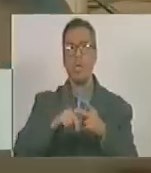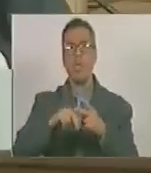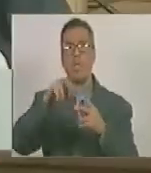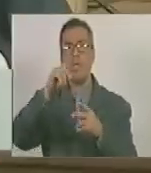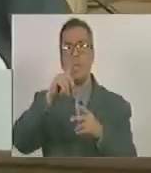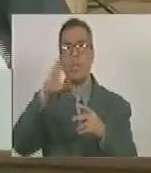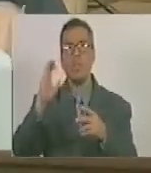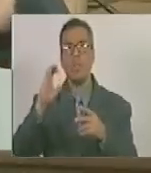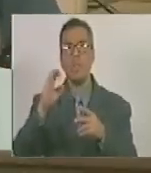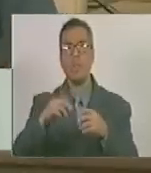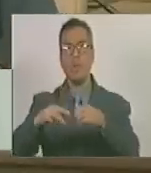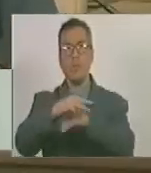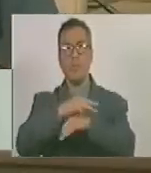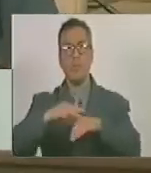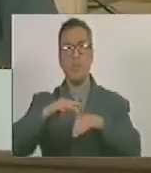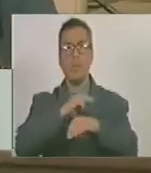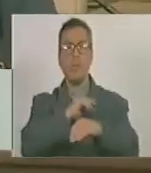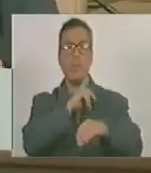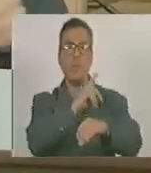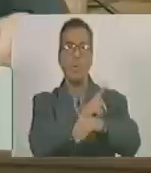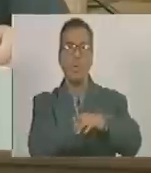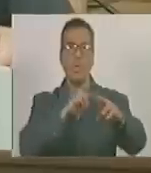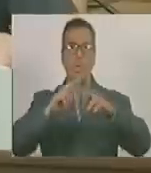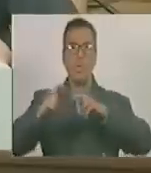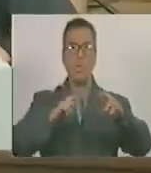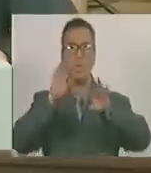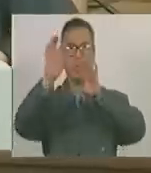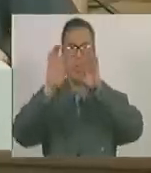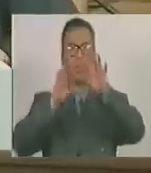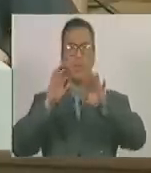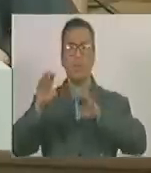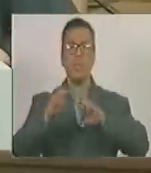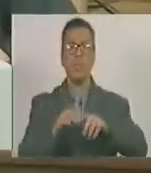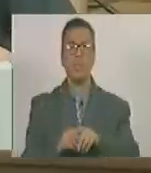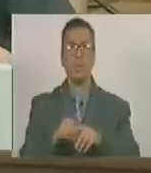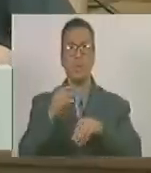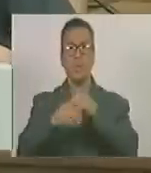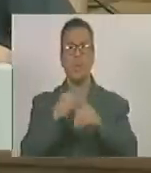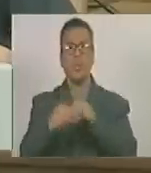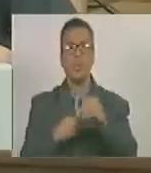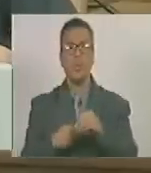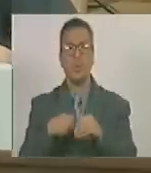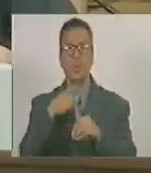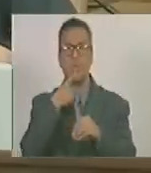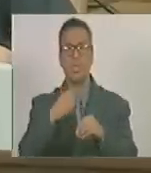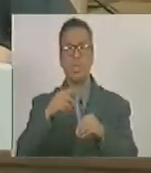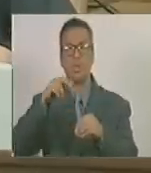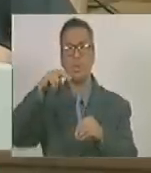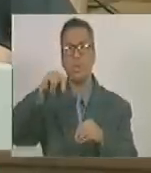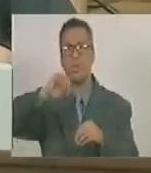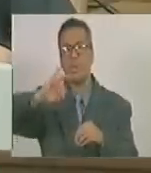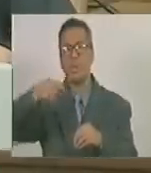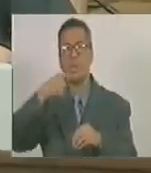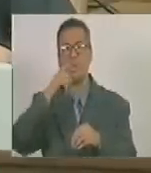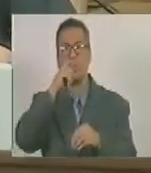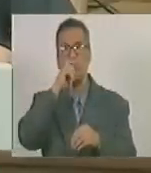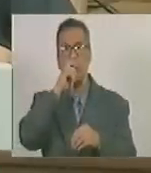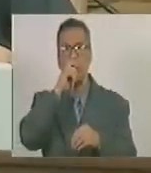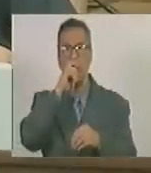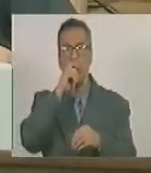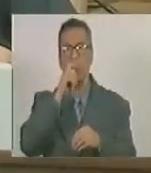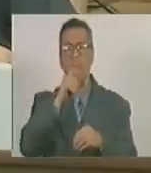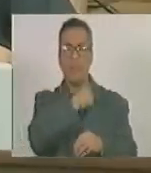Pinto, ministro del Poder Popular para Relaciones Exteriores, mediante la cual el ciudadano Nicolás Maduro Moros,